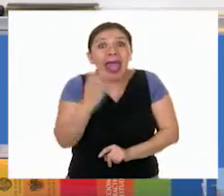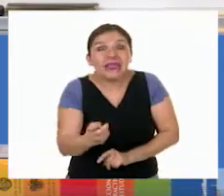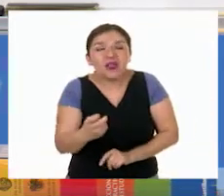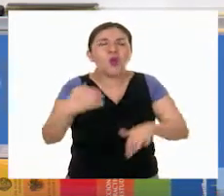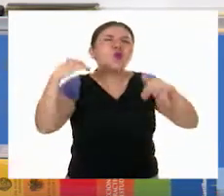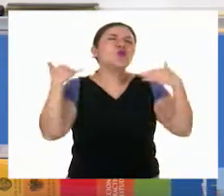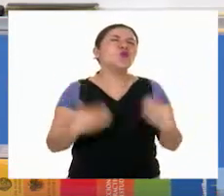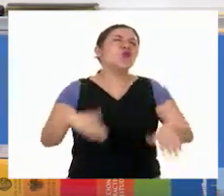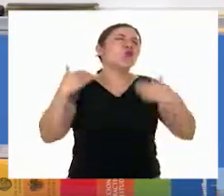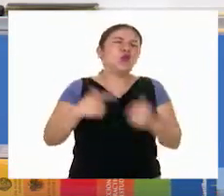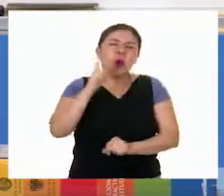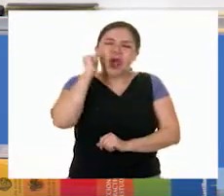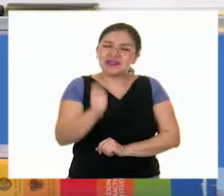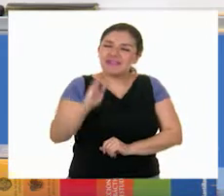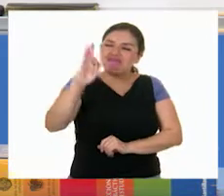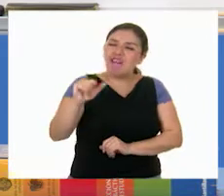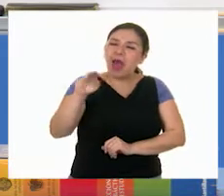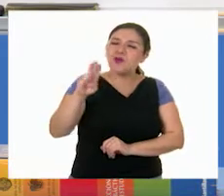de fábula!